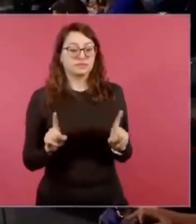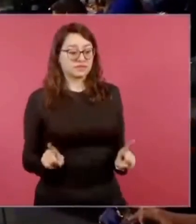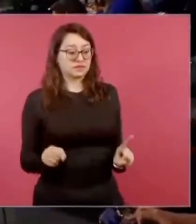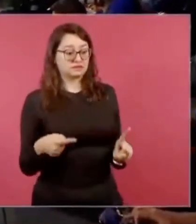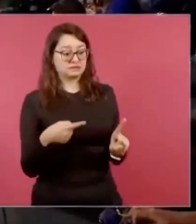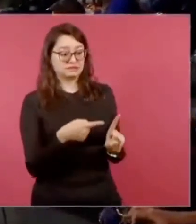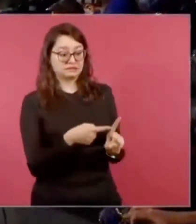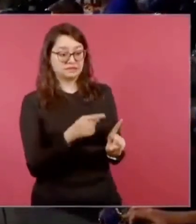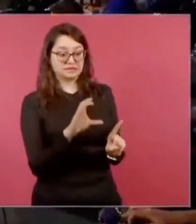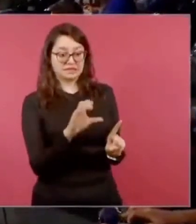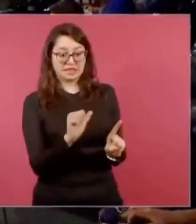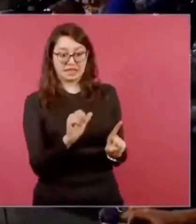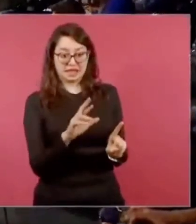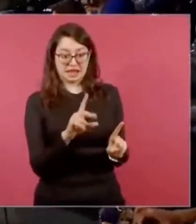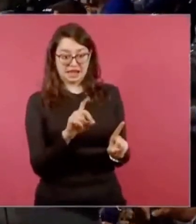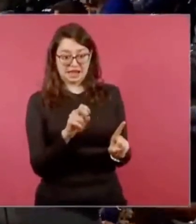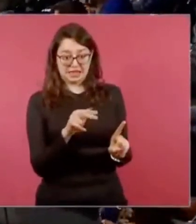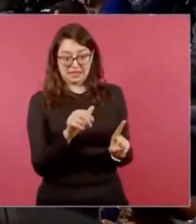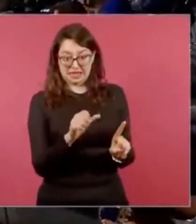no